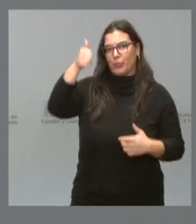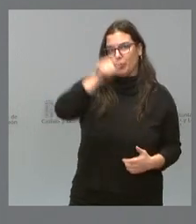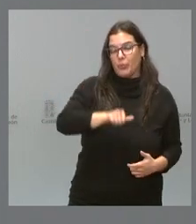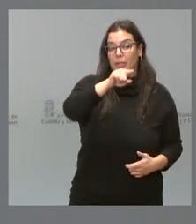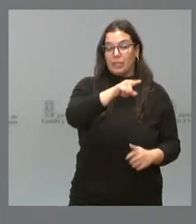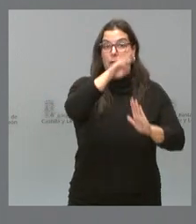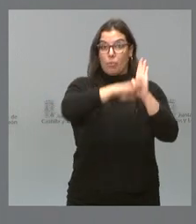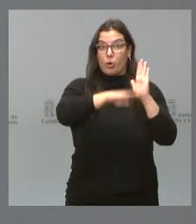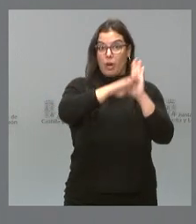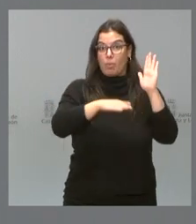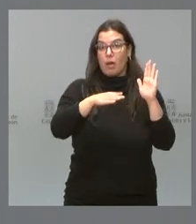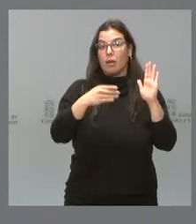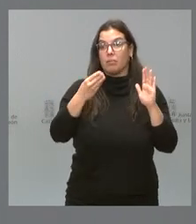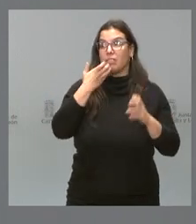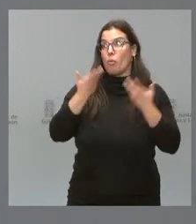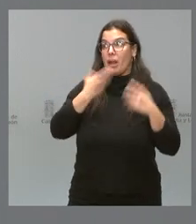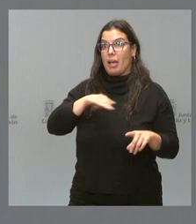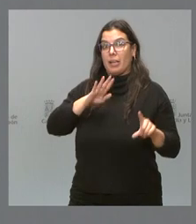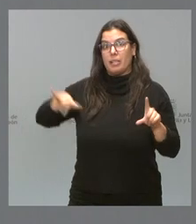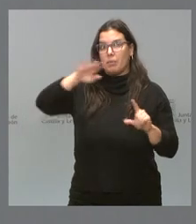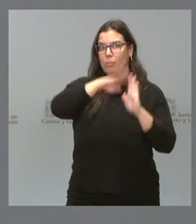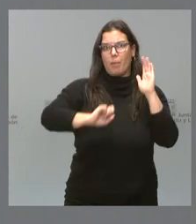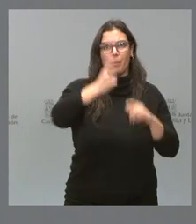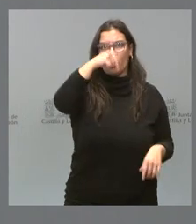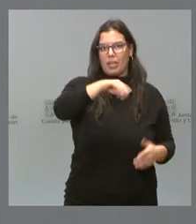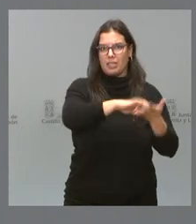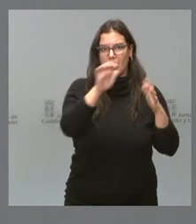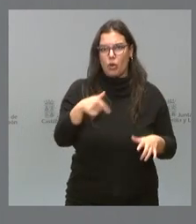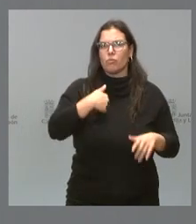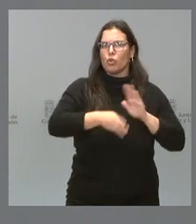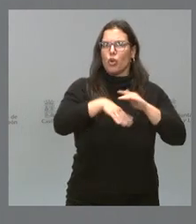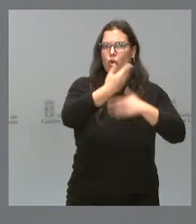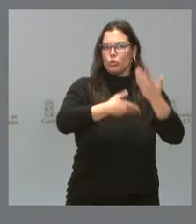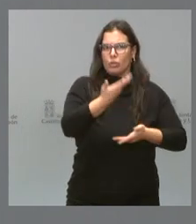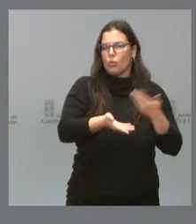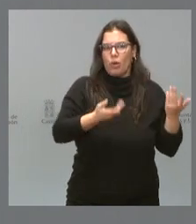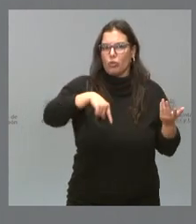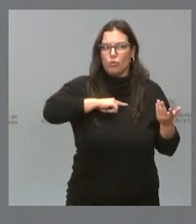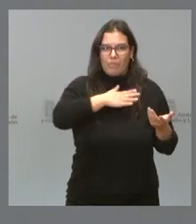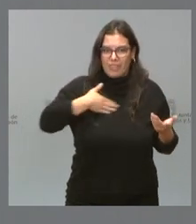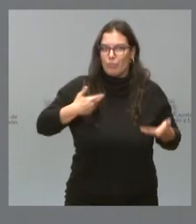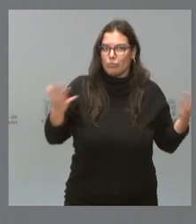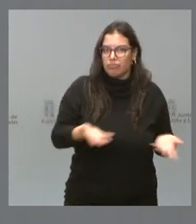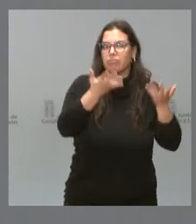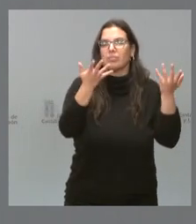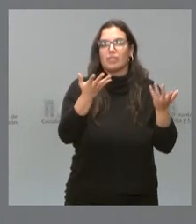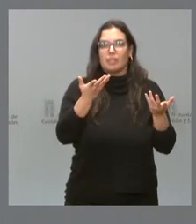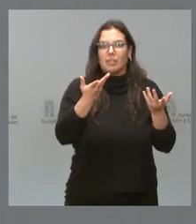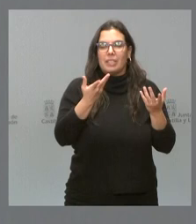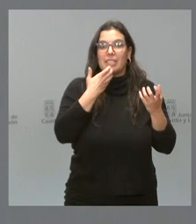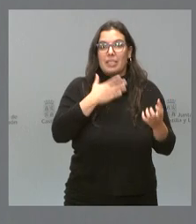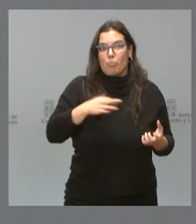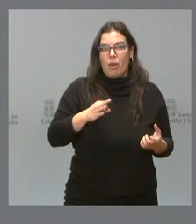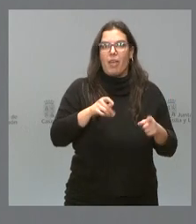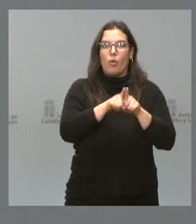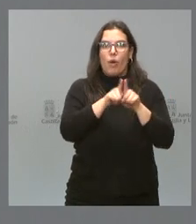fue pionero en Castilla y león dentro del contexto nacional y que seguimos desarrollando ese programa sigue en vigor y nuestra idea es seguirlo impulsando y dotarlo en mayor medidas y fuera